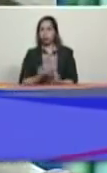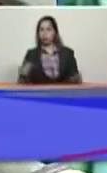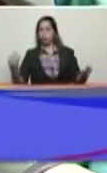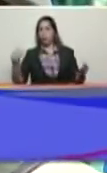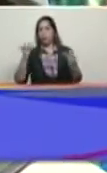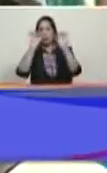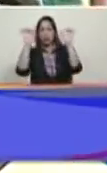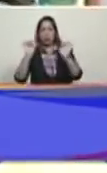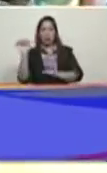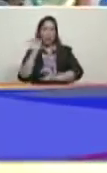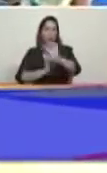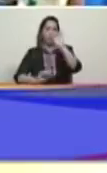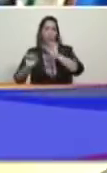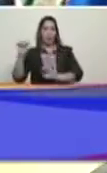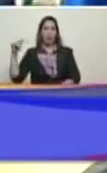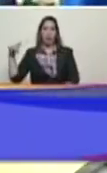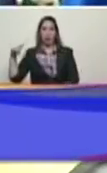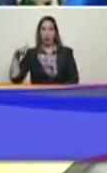aéreo.